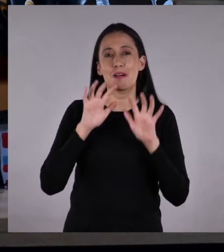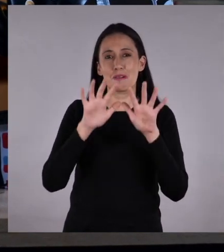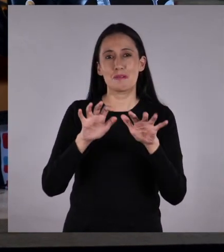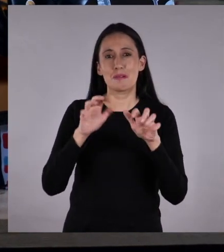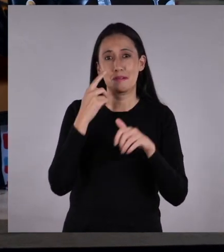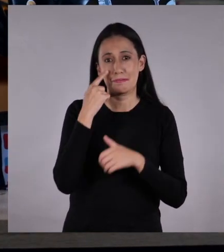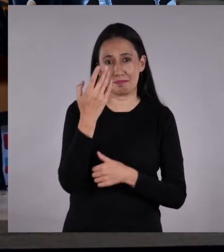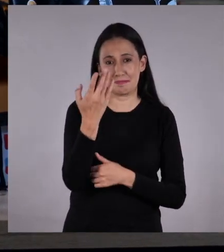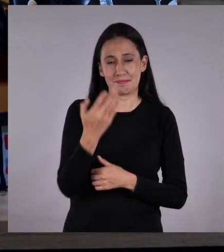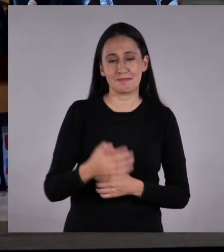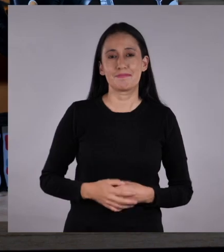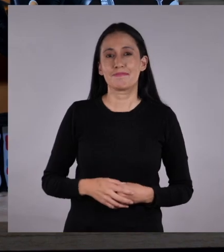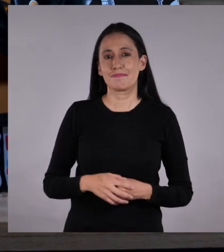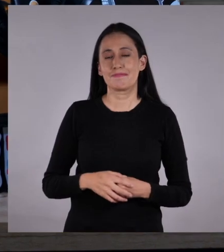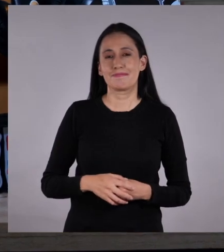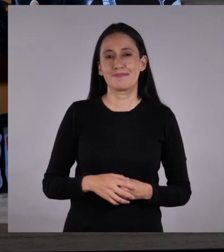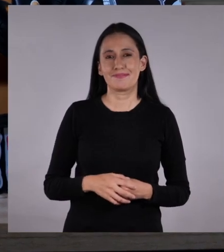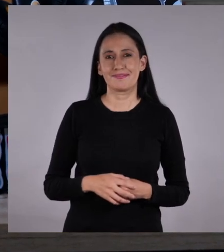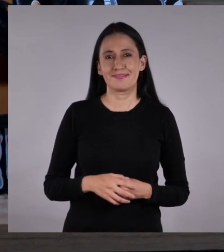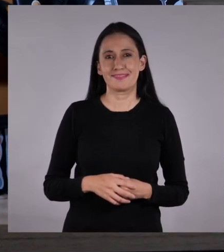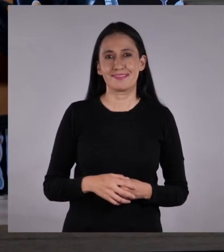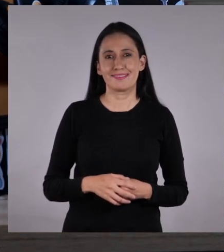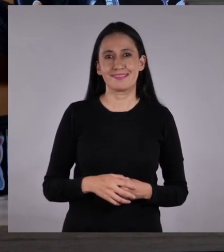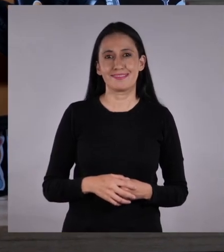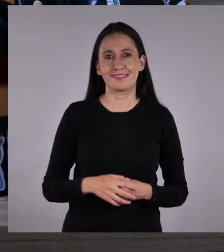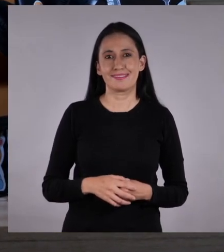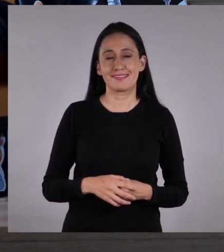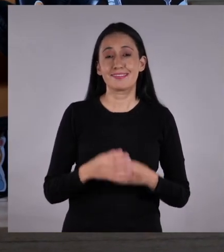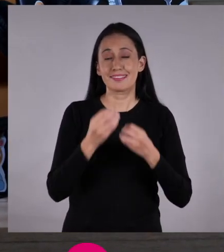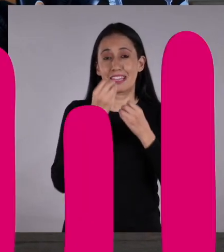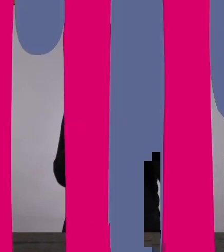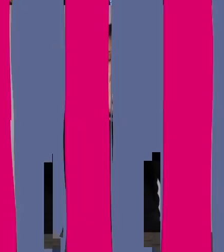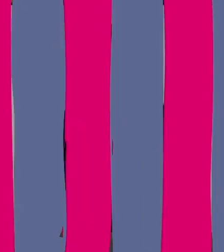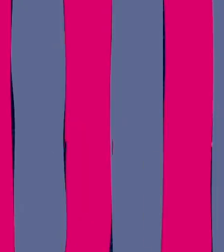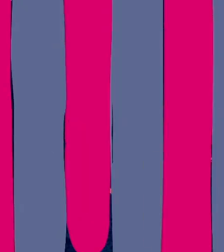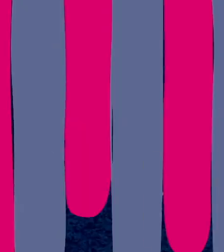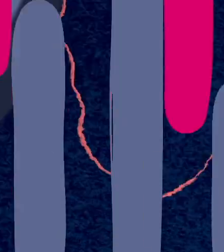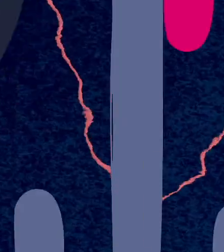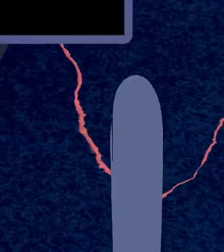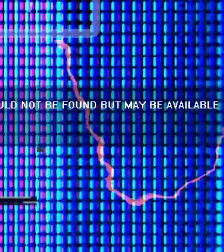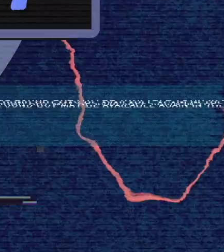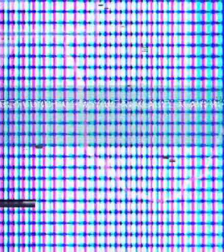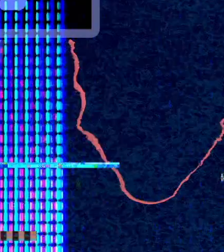amigos y amigas. Les voy a contar la historia de mi gran amigo.